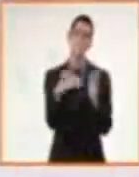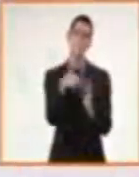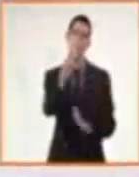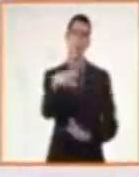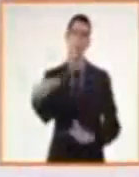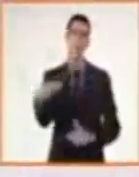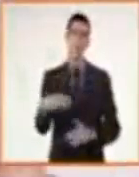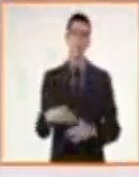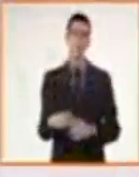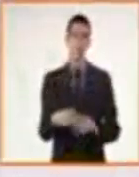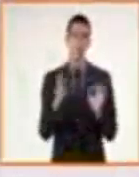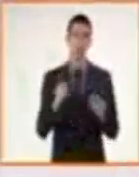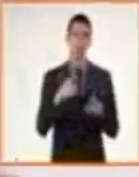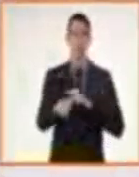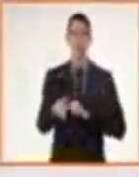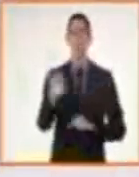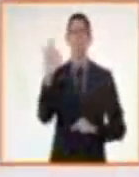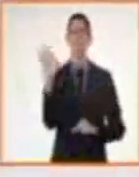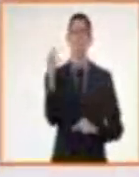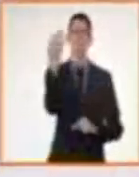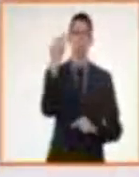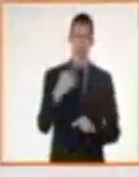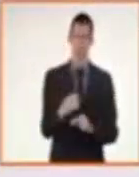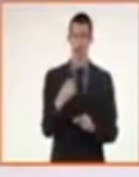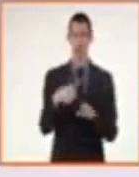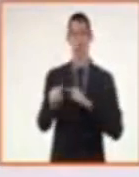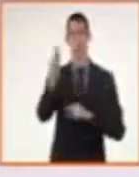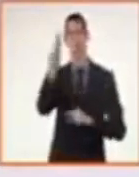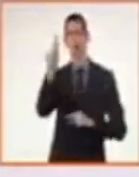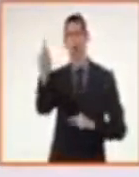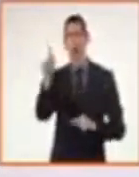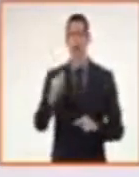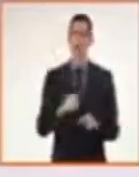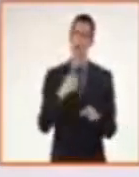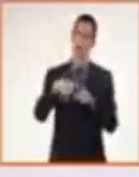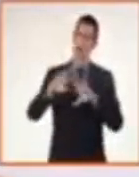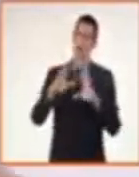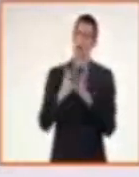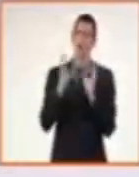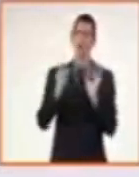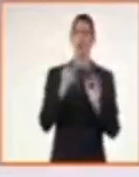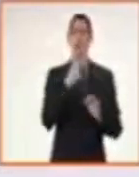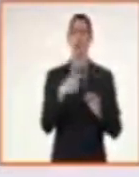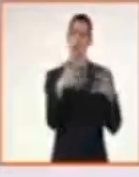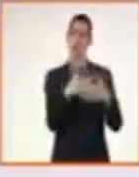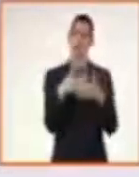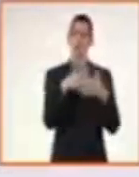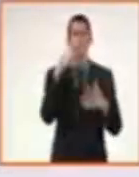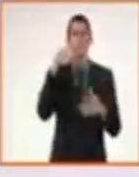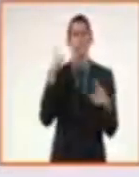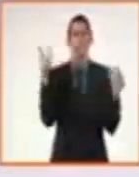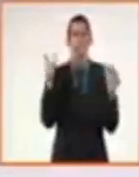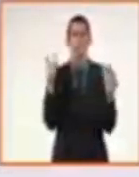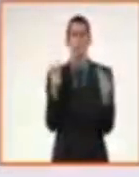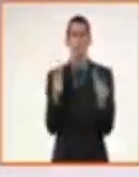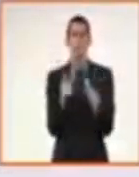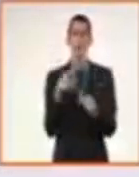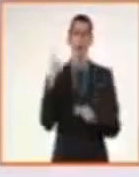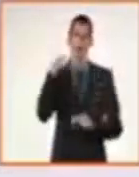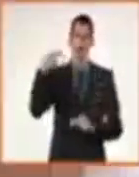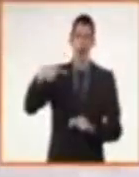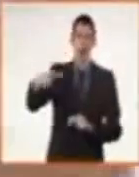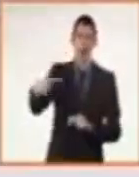pasado 74%, el Reino Unido en el 2019 67%, Estados Unidos, poco más del 66%. España en el